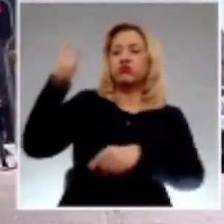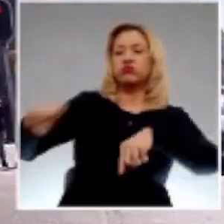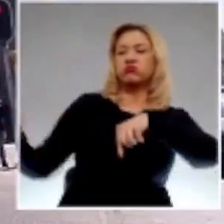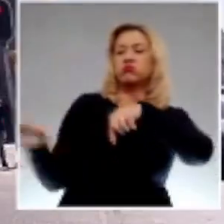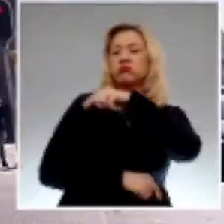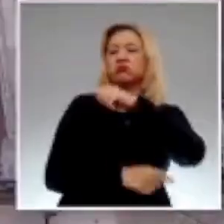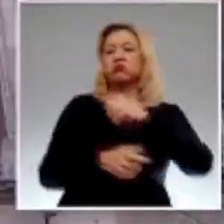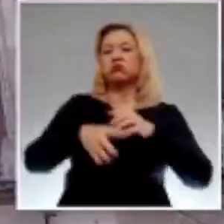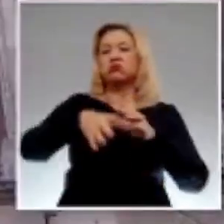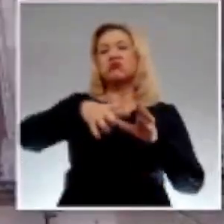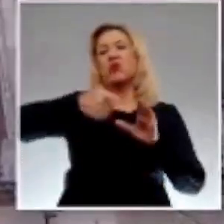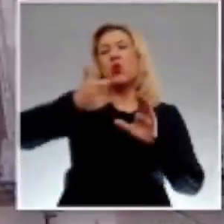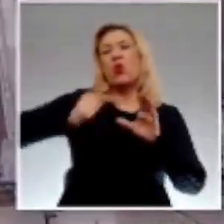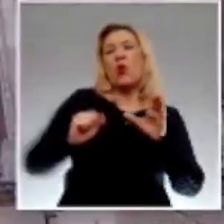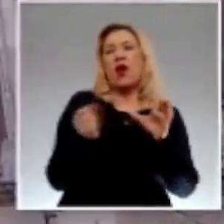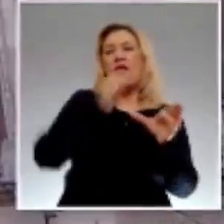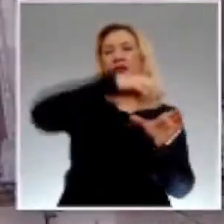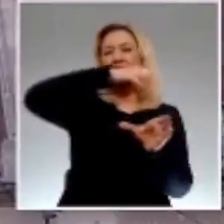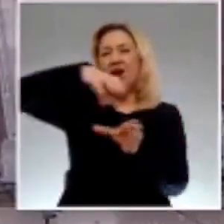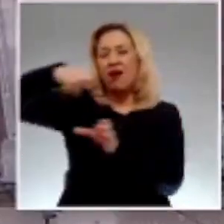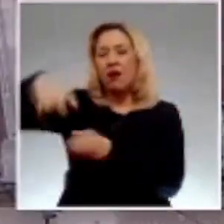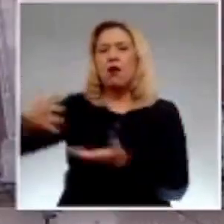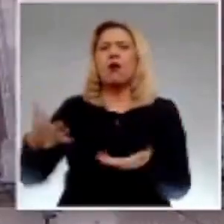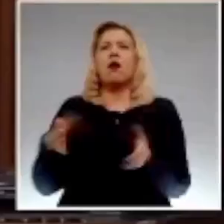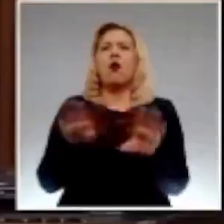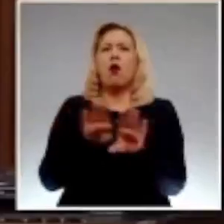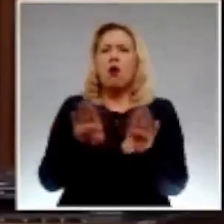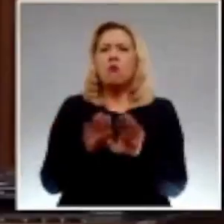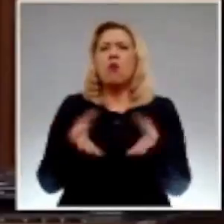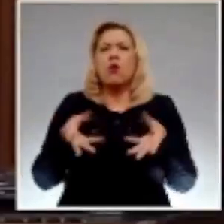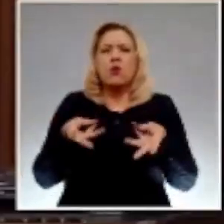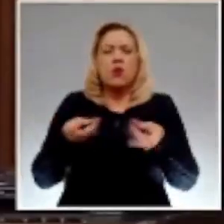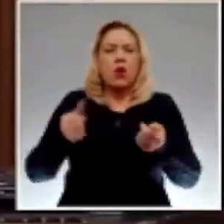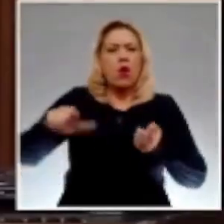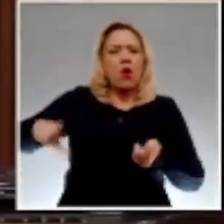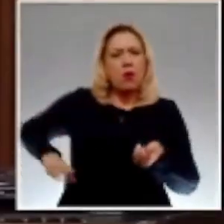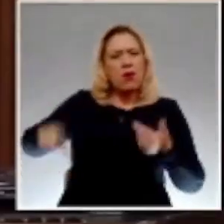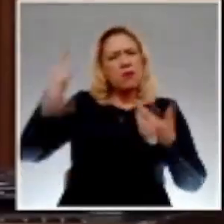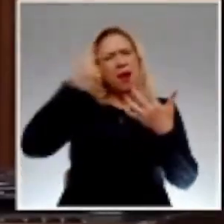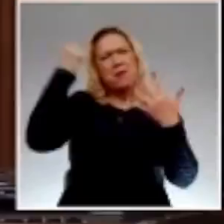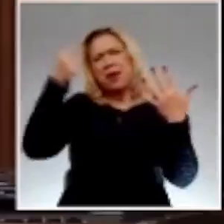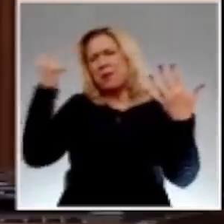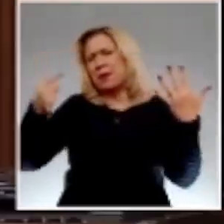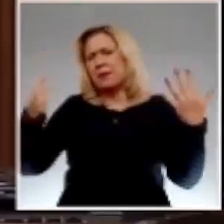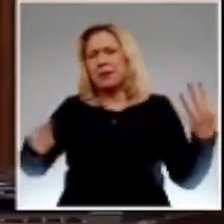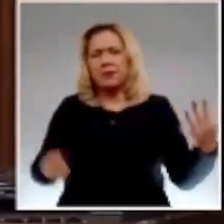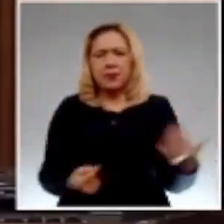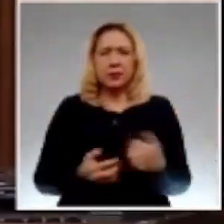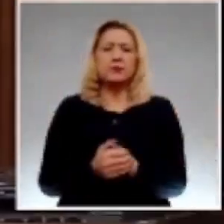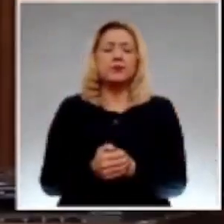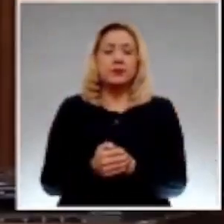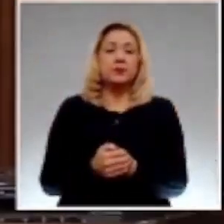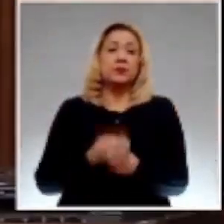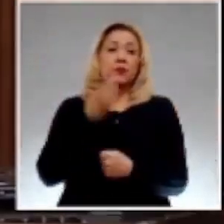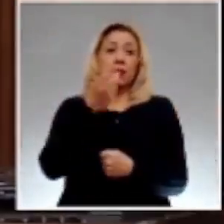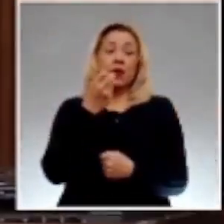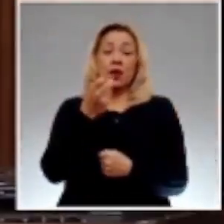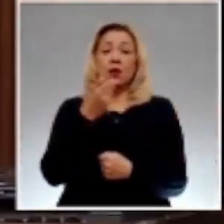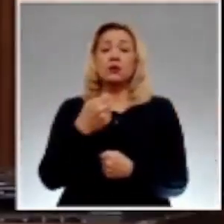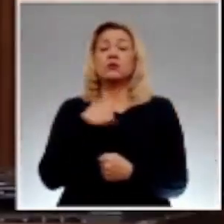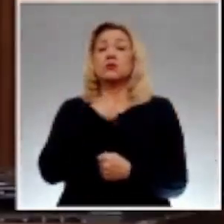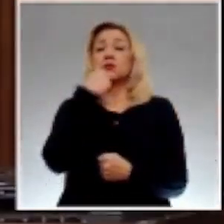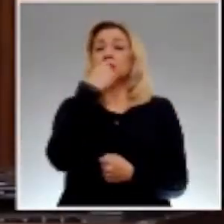jurídicos útiles para la distribución del gasto público. Los asuntos a los que me he referido